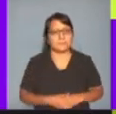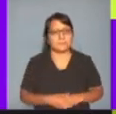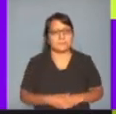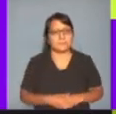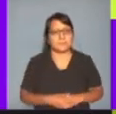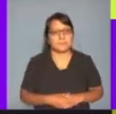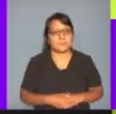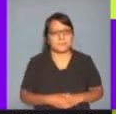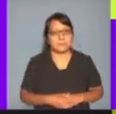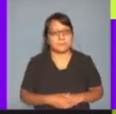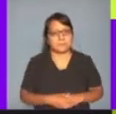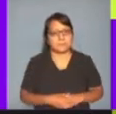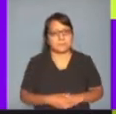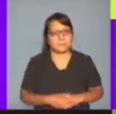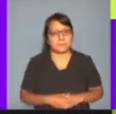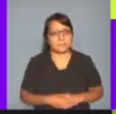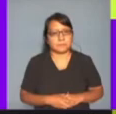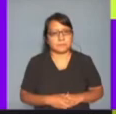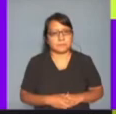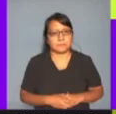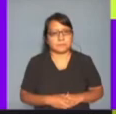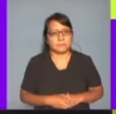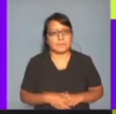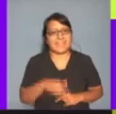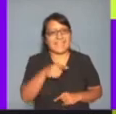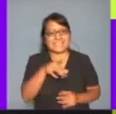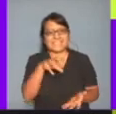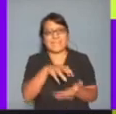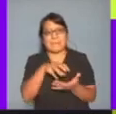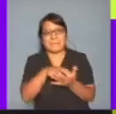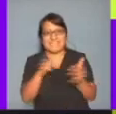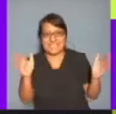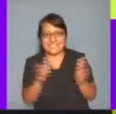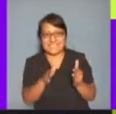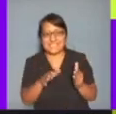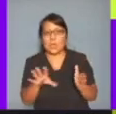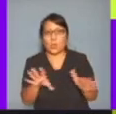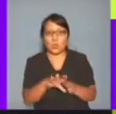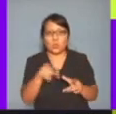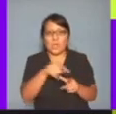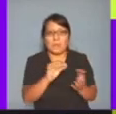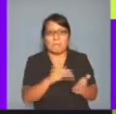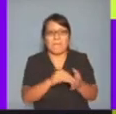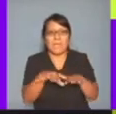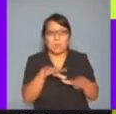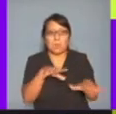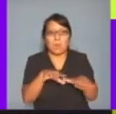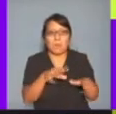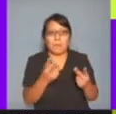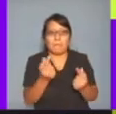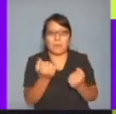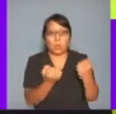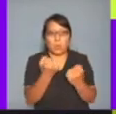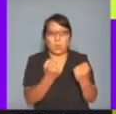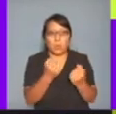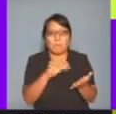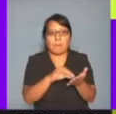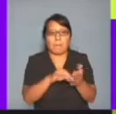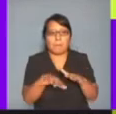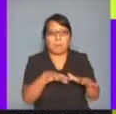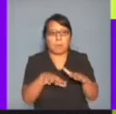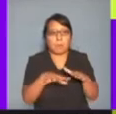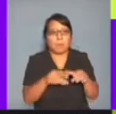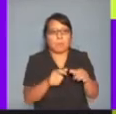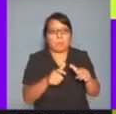porque ahí es donde se crea la economía, se mueve la economía y se generan puestos